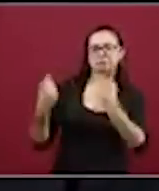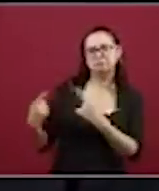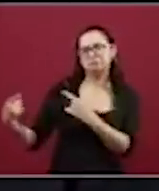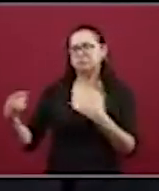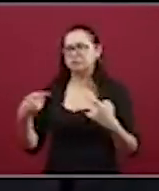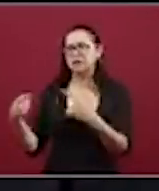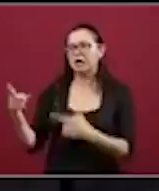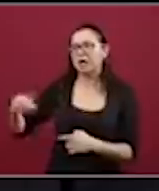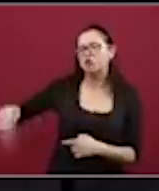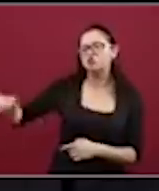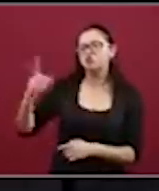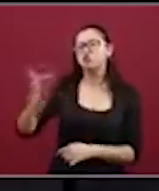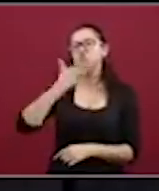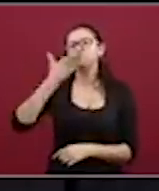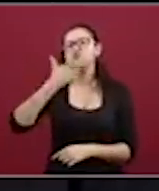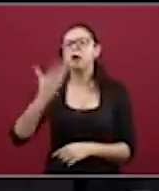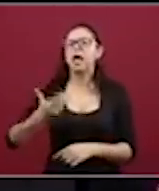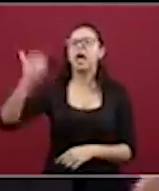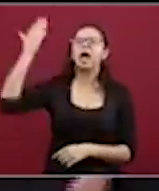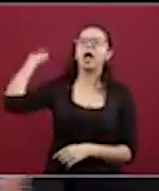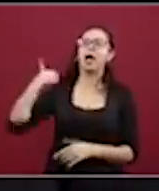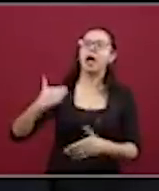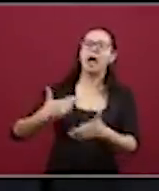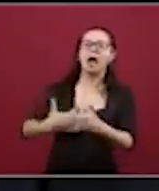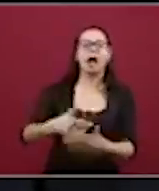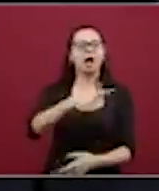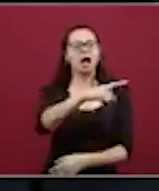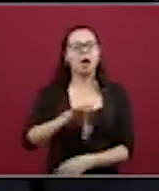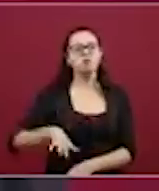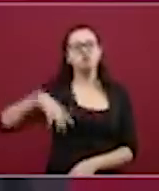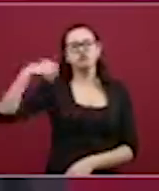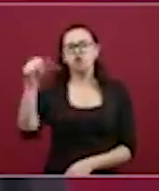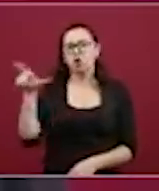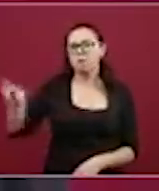a gobiernos autoritarios, pero ya no es así.